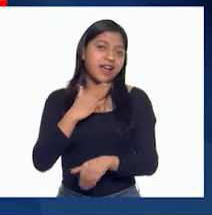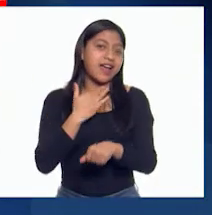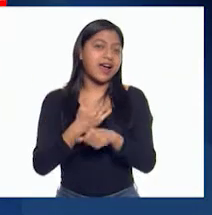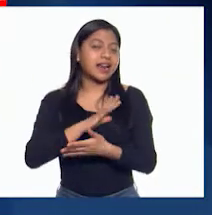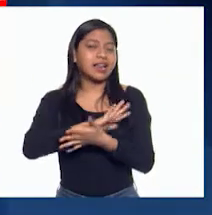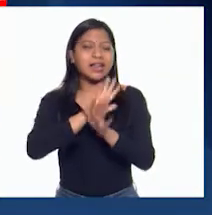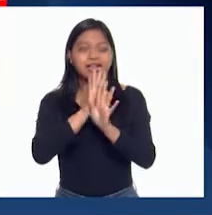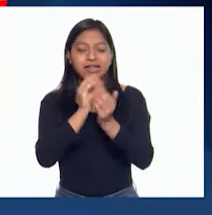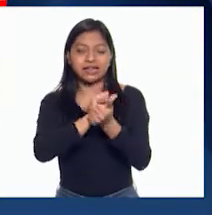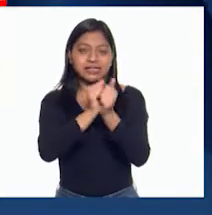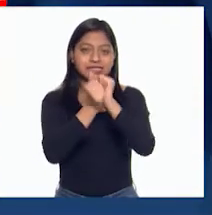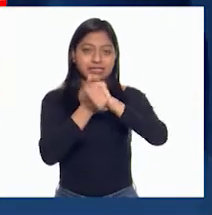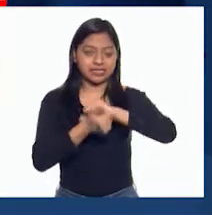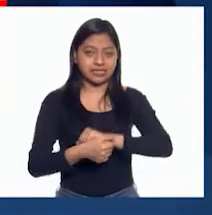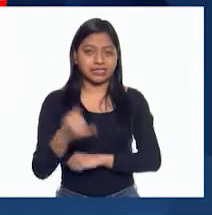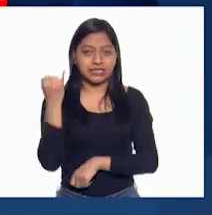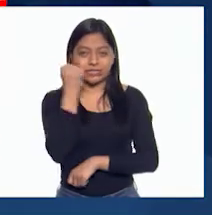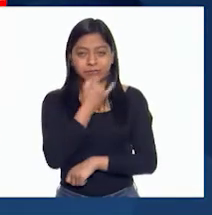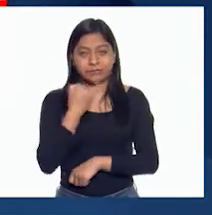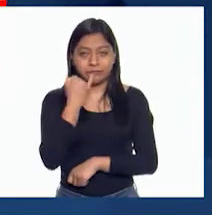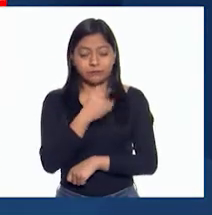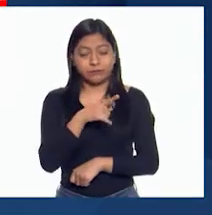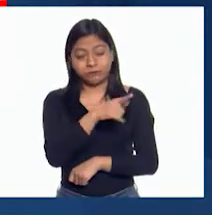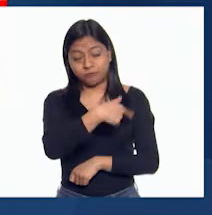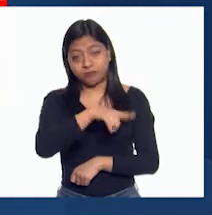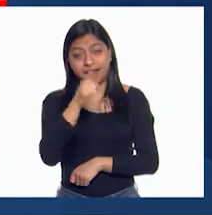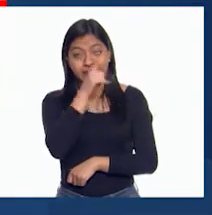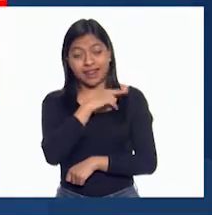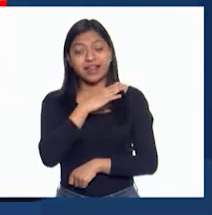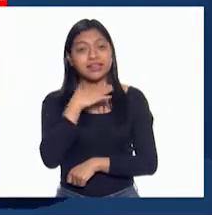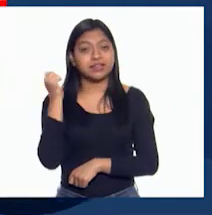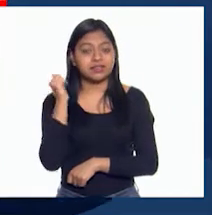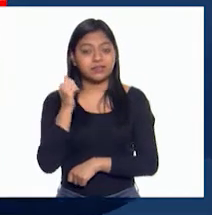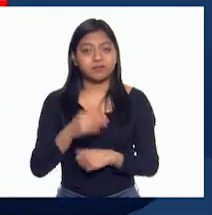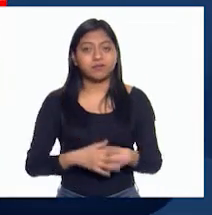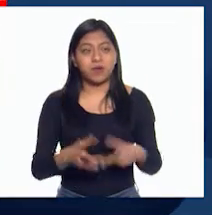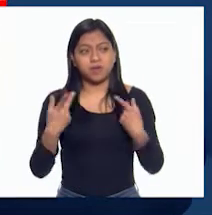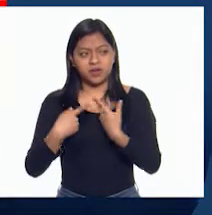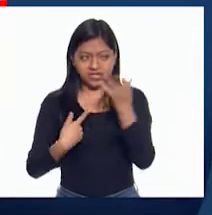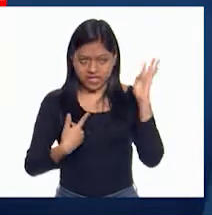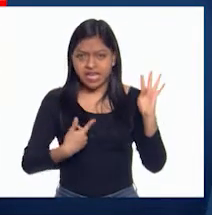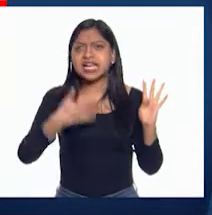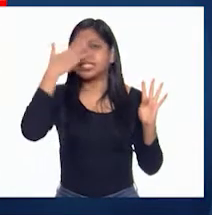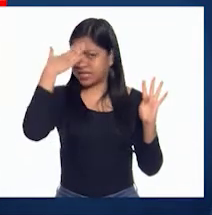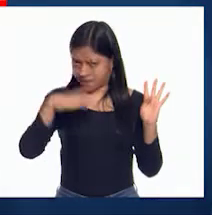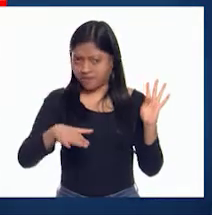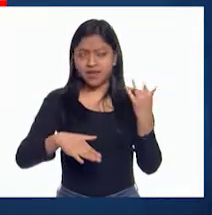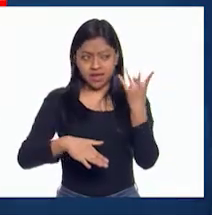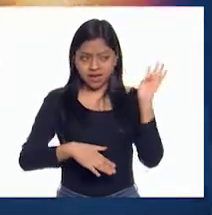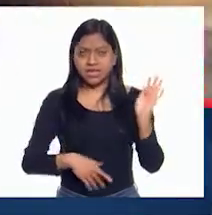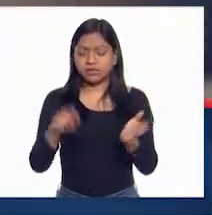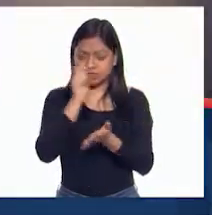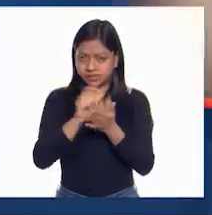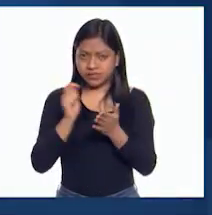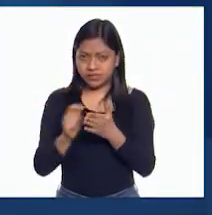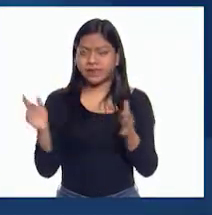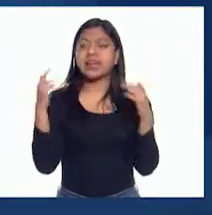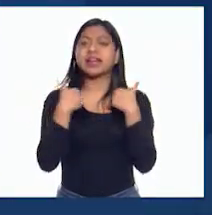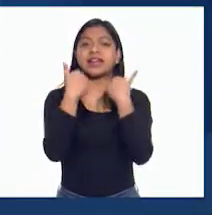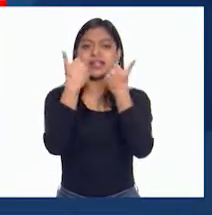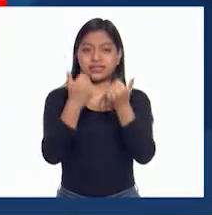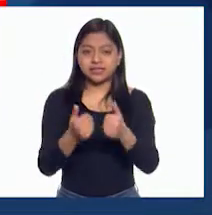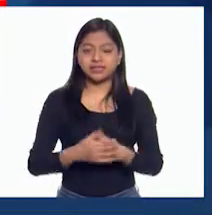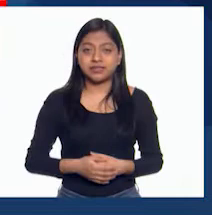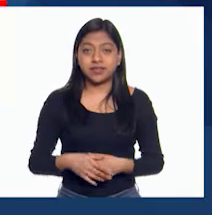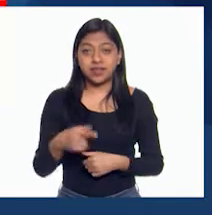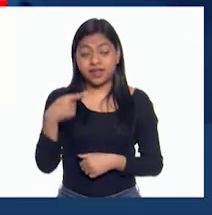estarían escritas en una lengua como el alemán que muchos habitantes leían, escribían y hablaban.